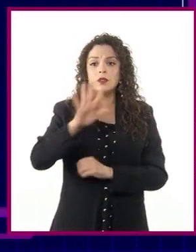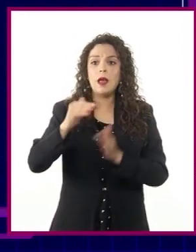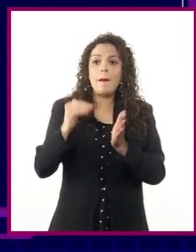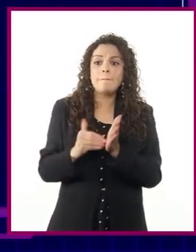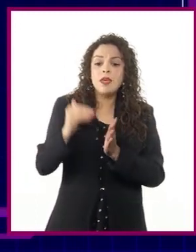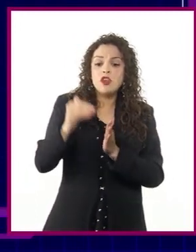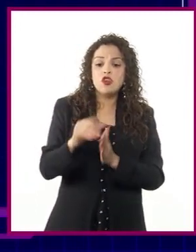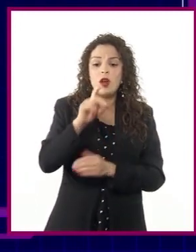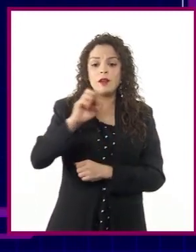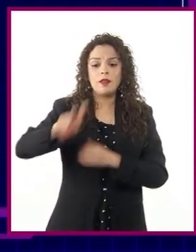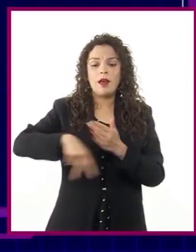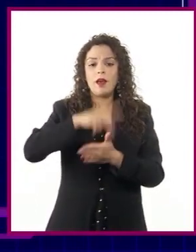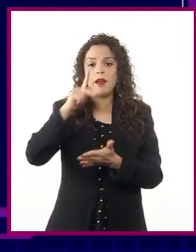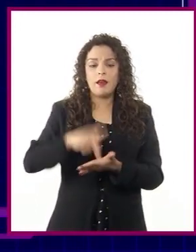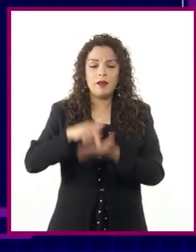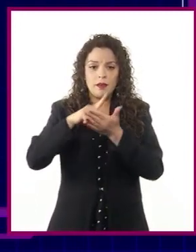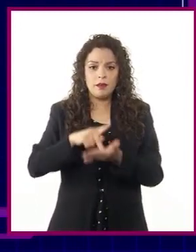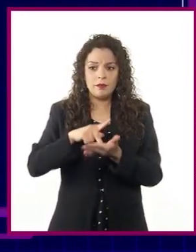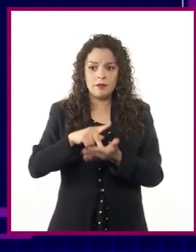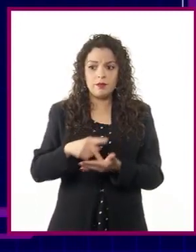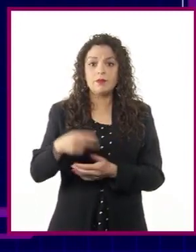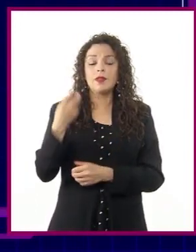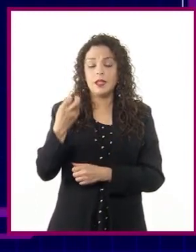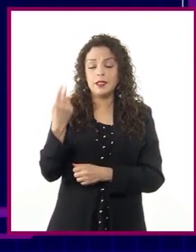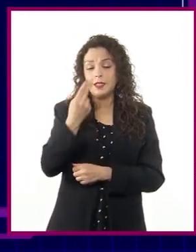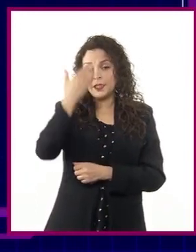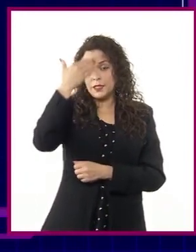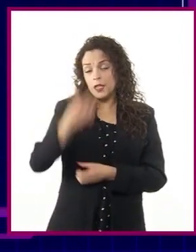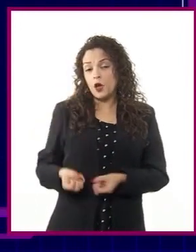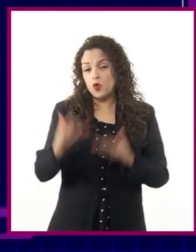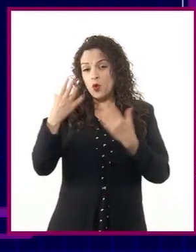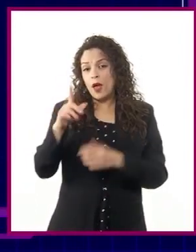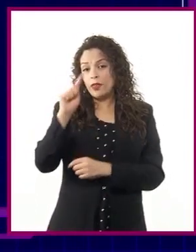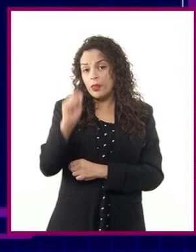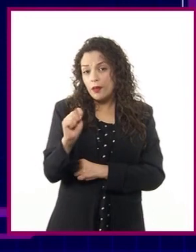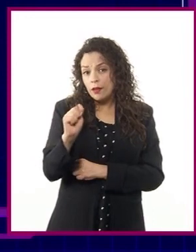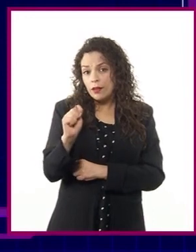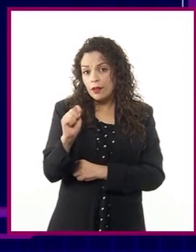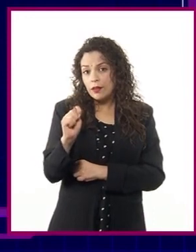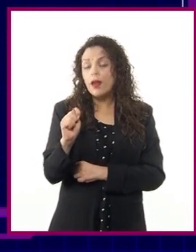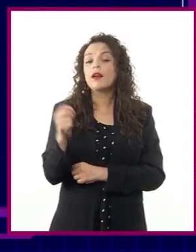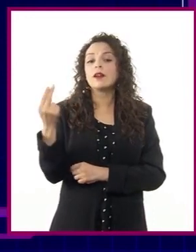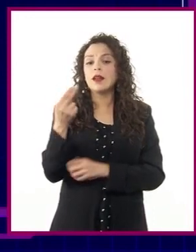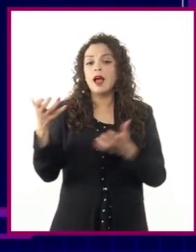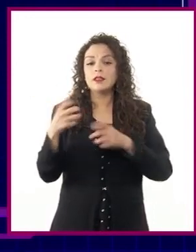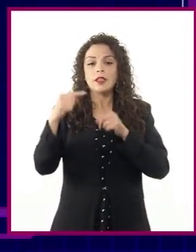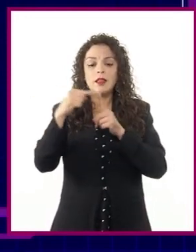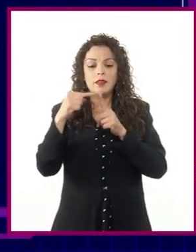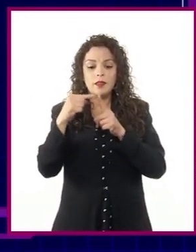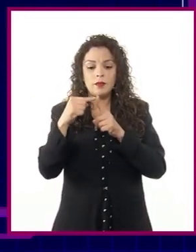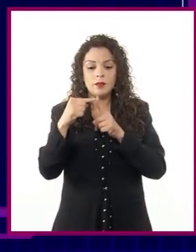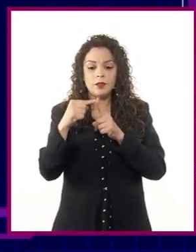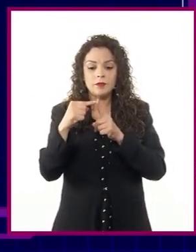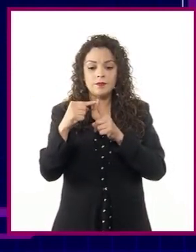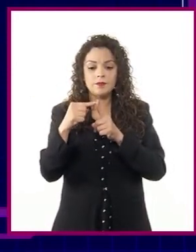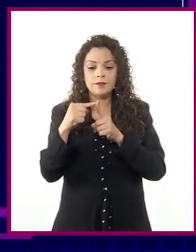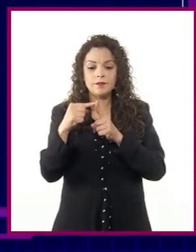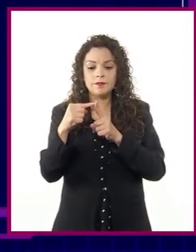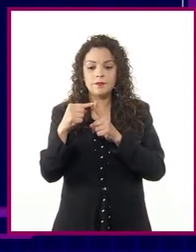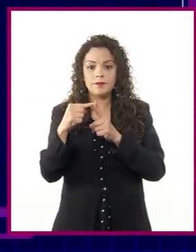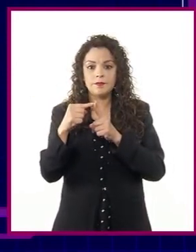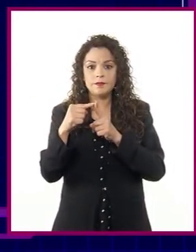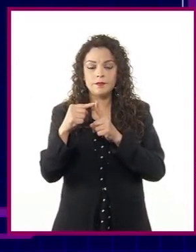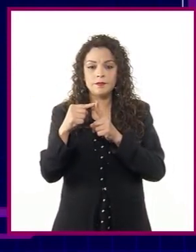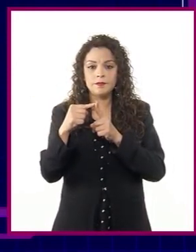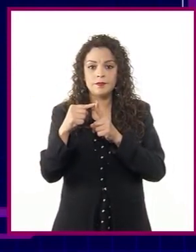kilogramos. Así que para saber a cuántas toneladas equivale dicha producción, solo dividimos la cantidad en cuestión